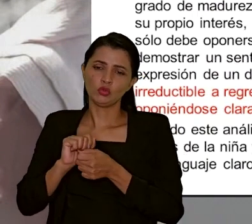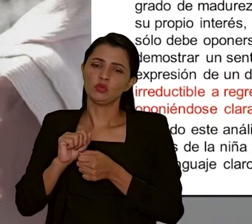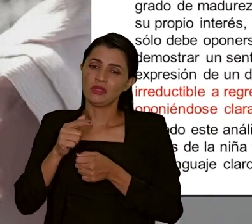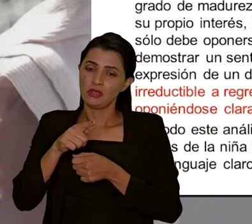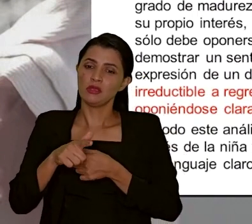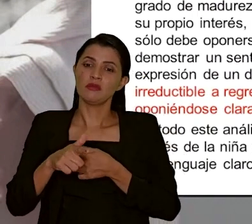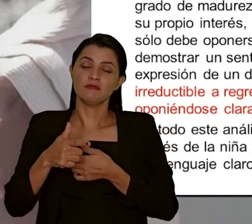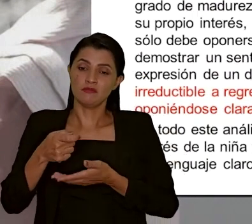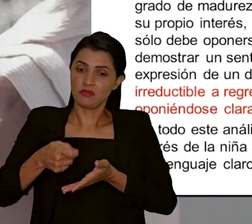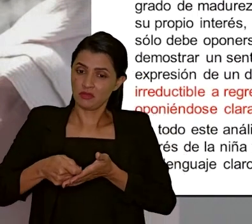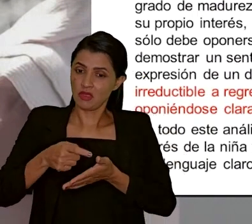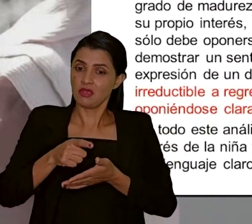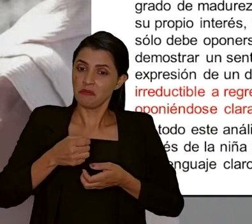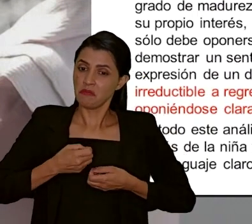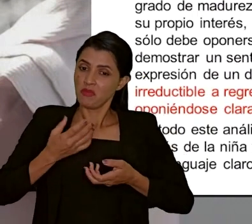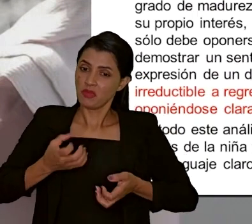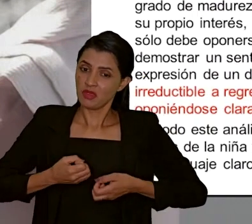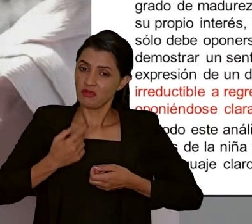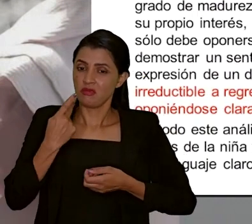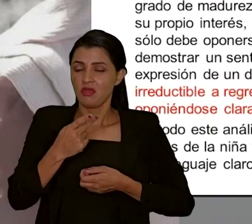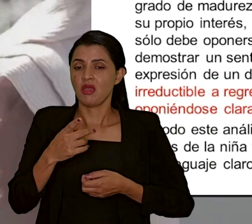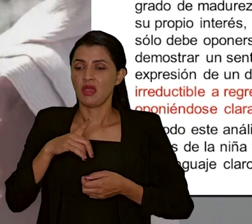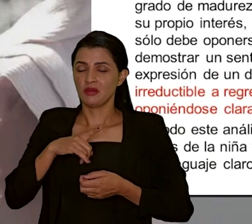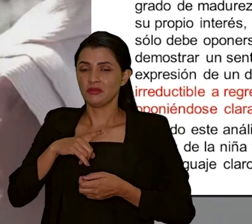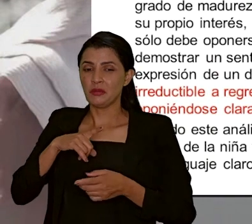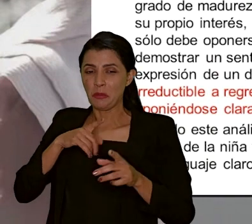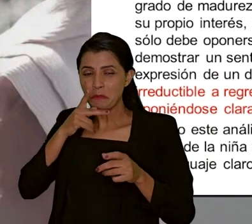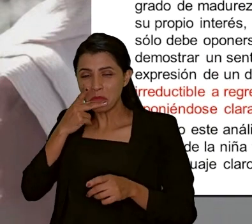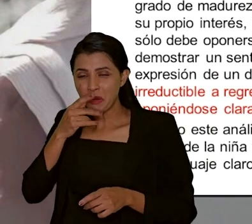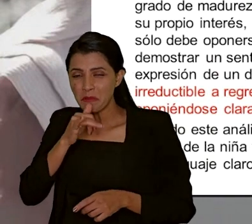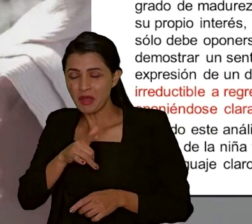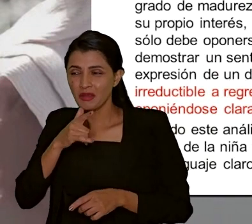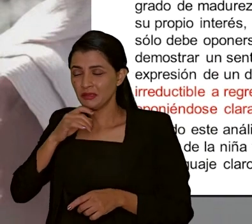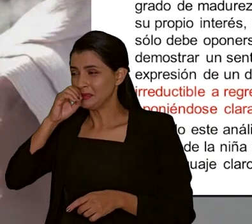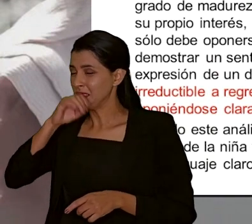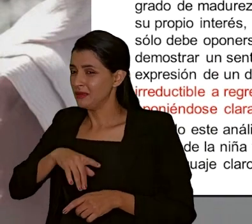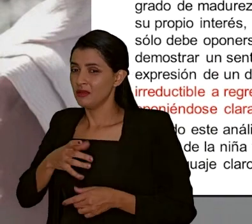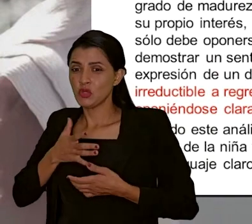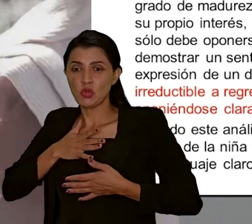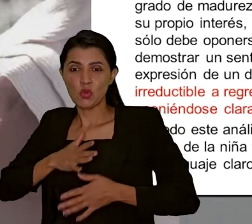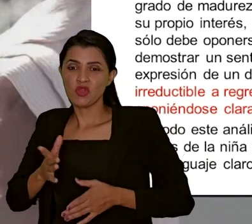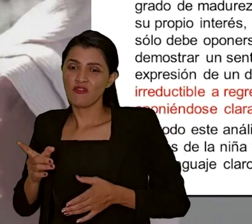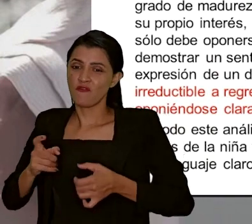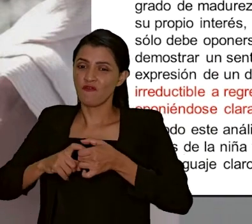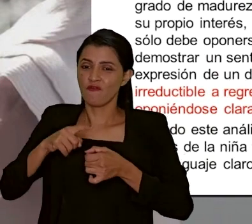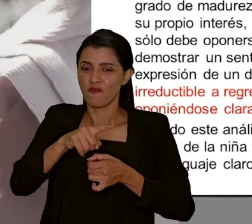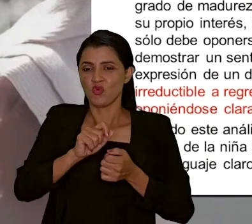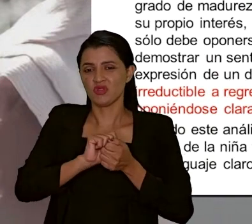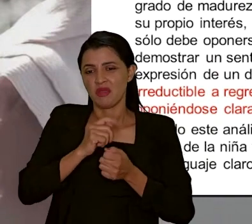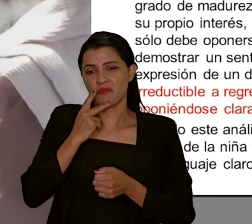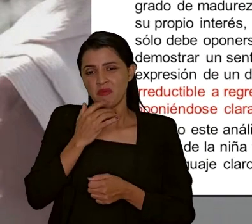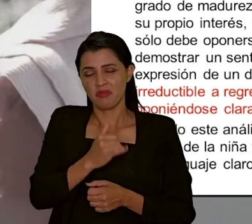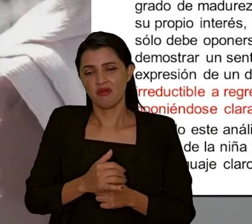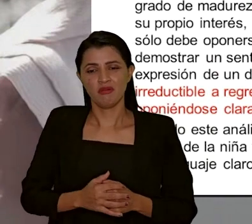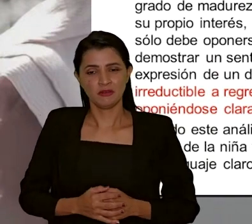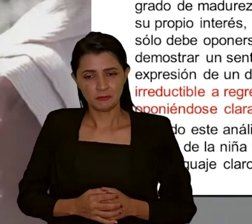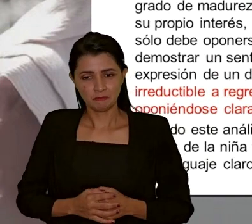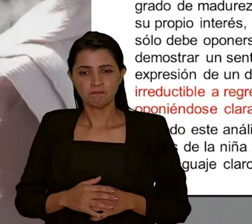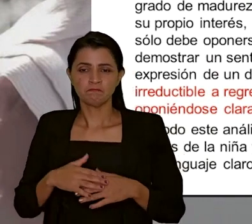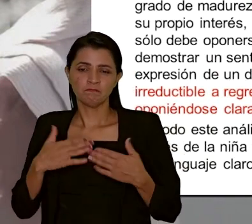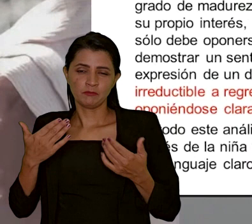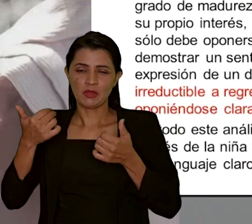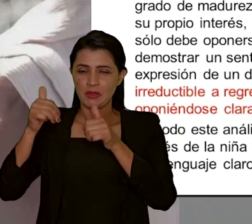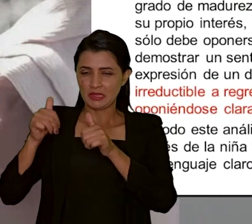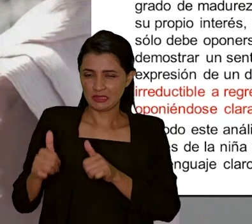expresarse como un repudio irreductible a regresar al lugar de su residencia habitual. De todo este análisis